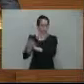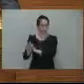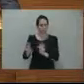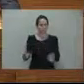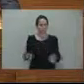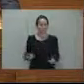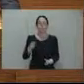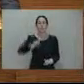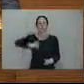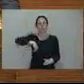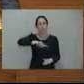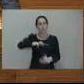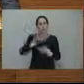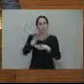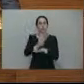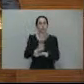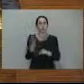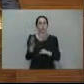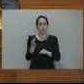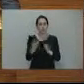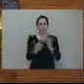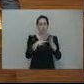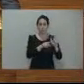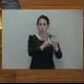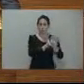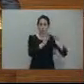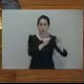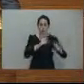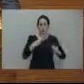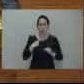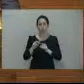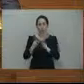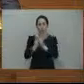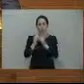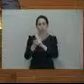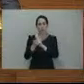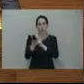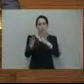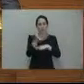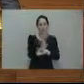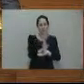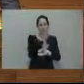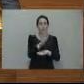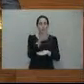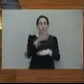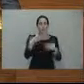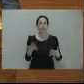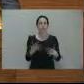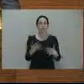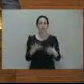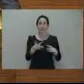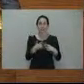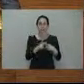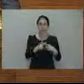sentido hemos presentado una serie de enmiendas al proyecto de ley con la finalidad de reforzar precisamente los mecanismos de